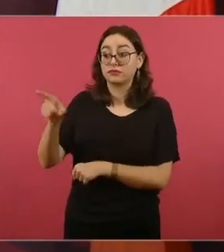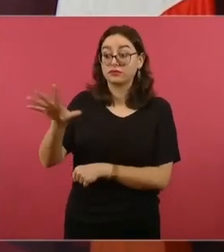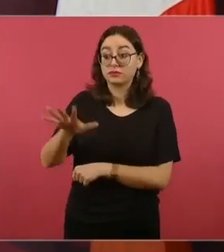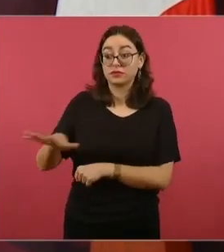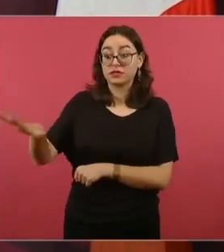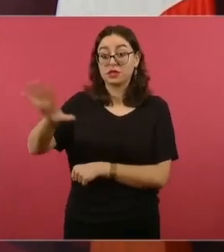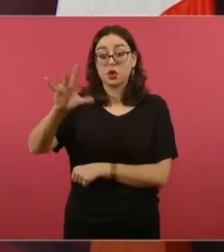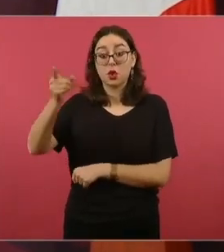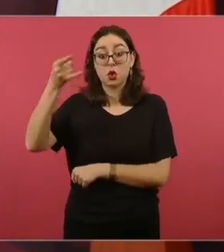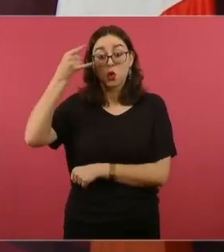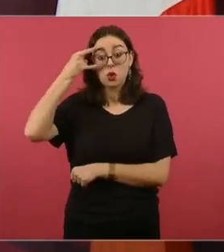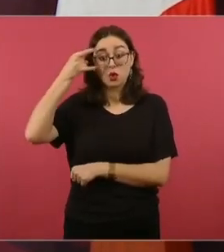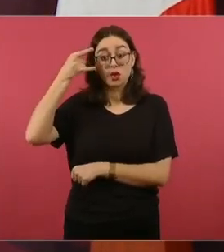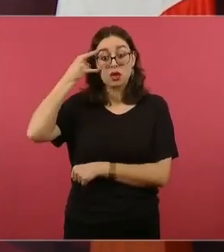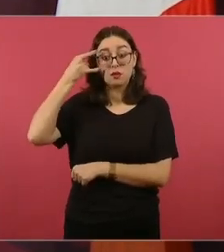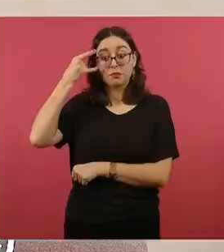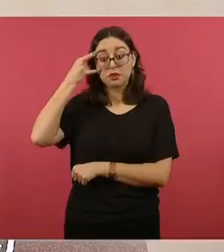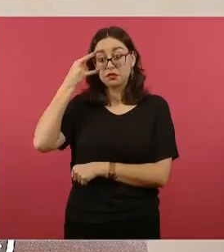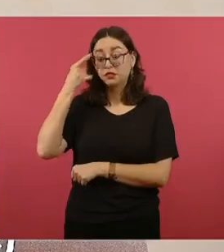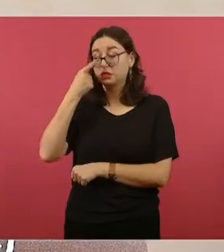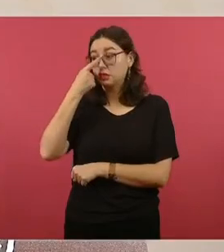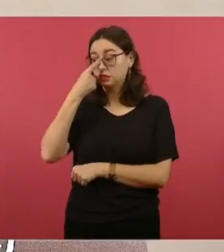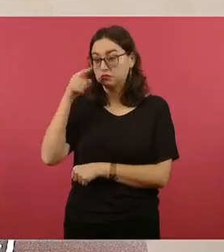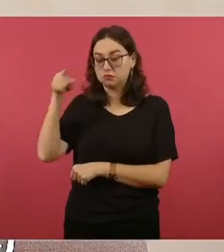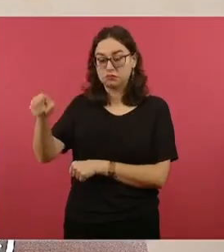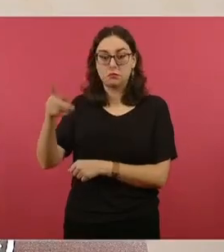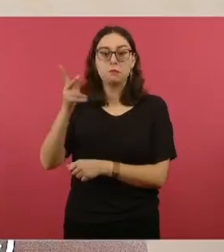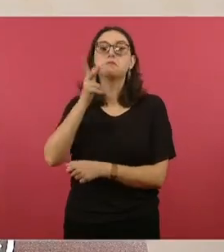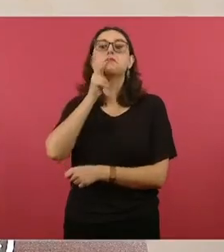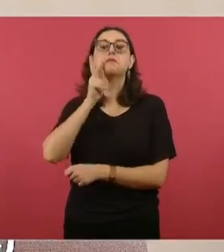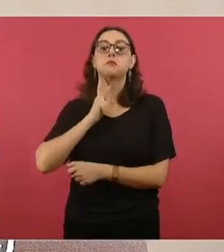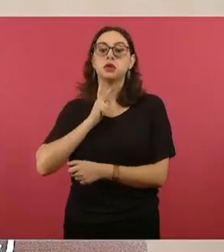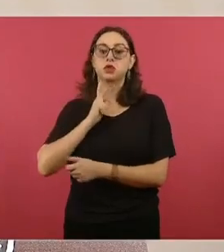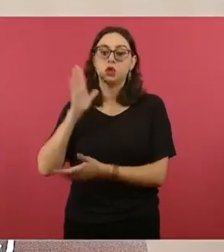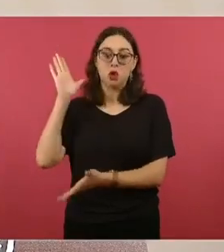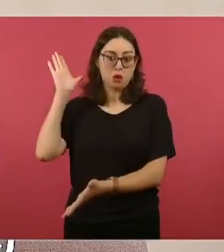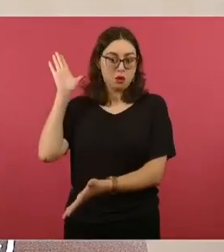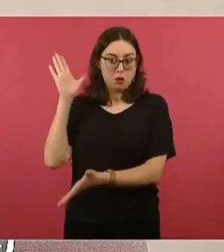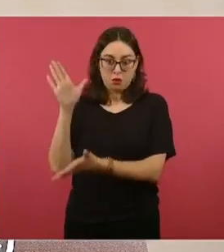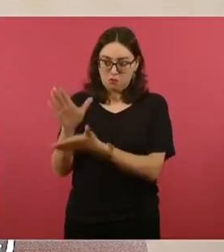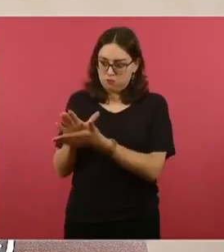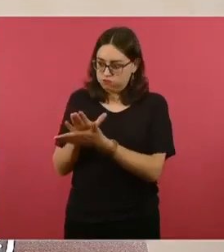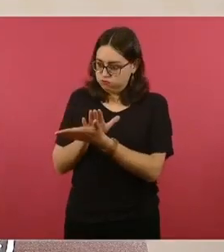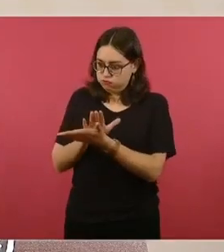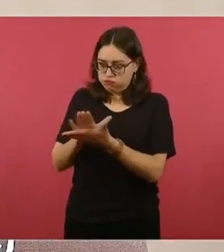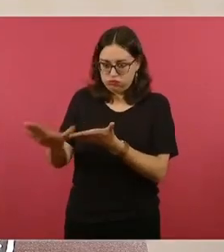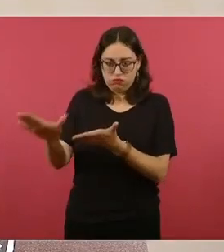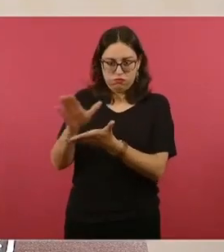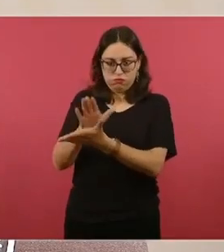que mantuvieron por años la producción petrolera,